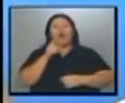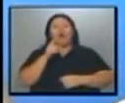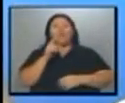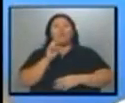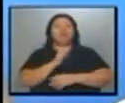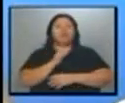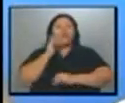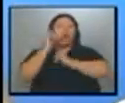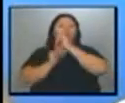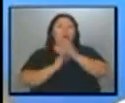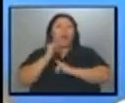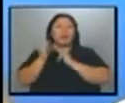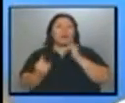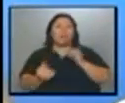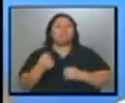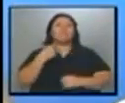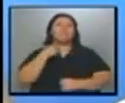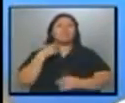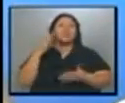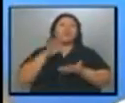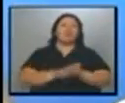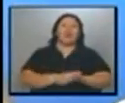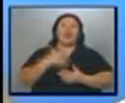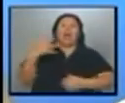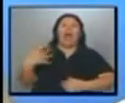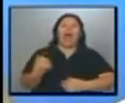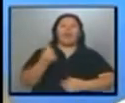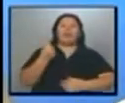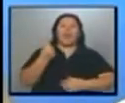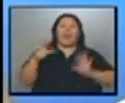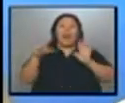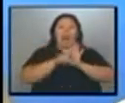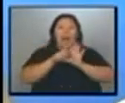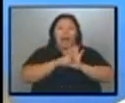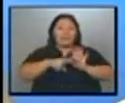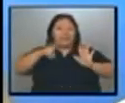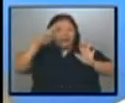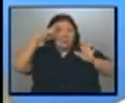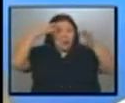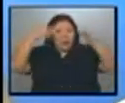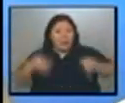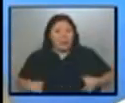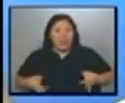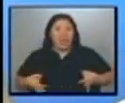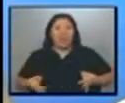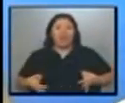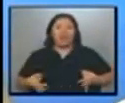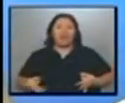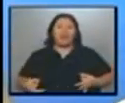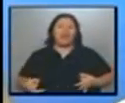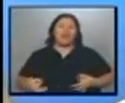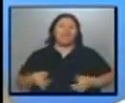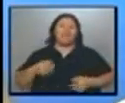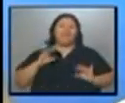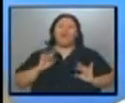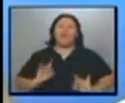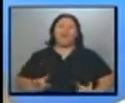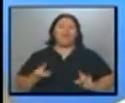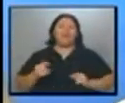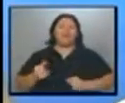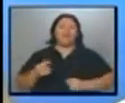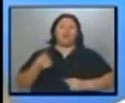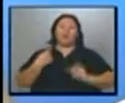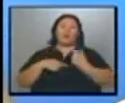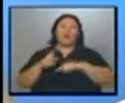derecha. Adoptar por derecha, obviamente la manera de hacerlo es legal. Sí. Pero ¿por qué está planteando